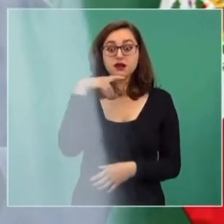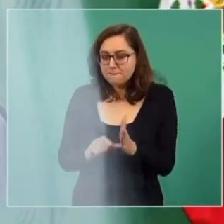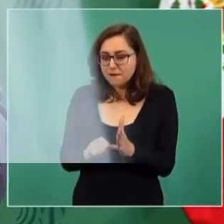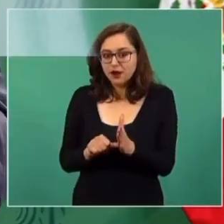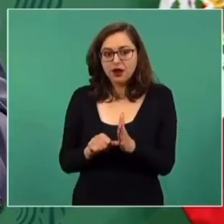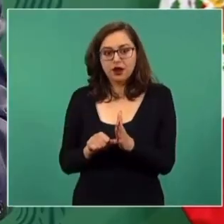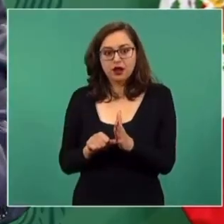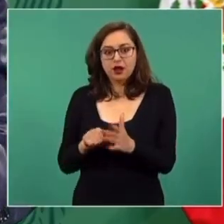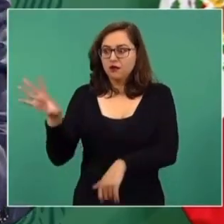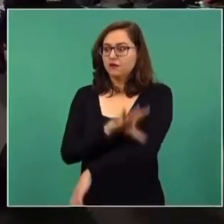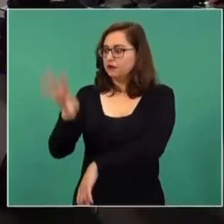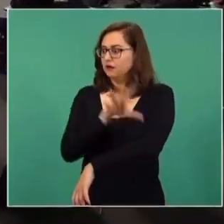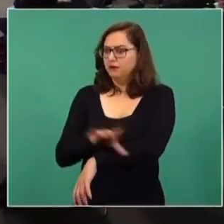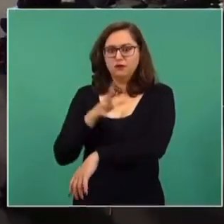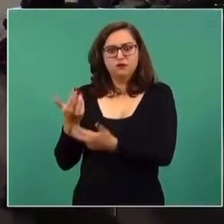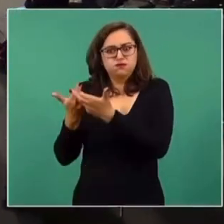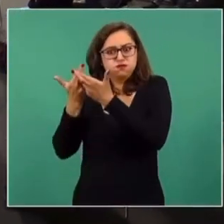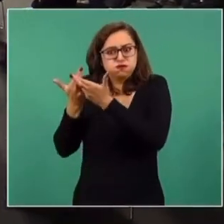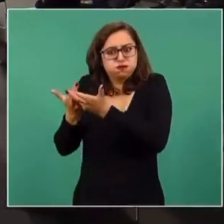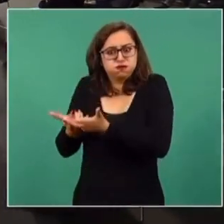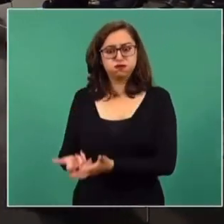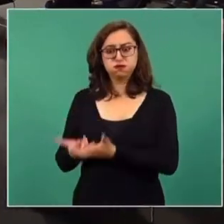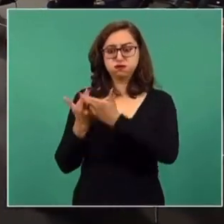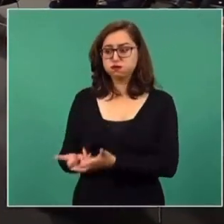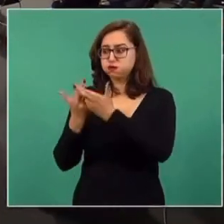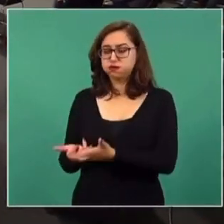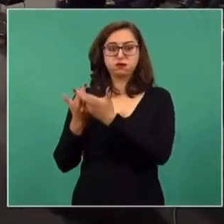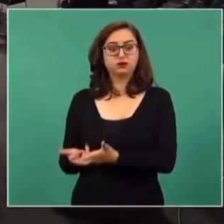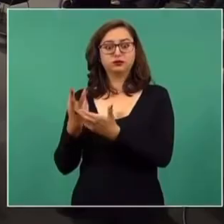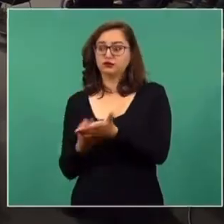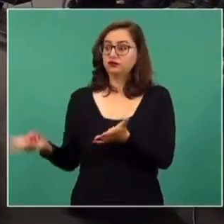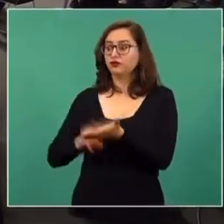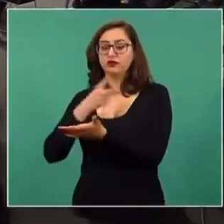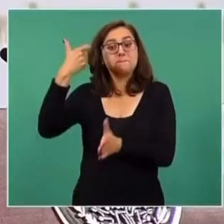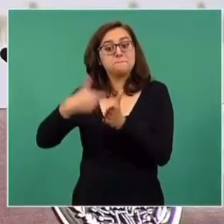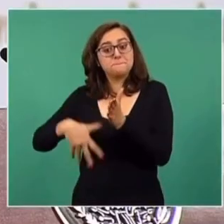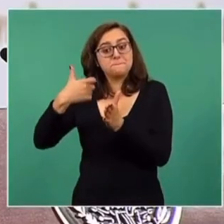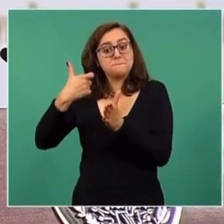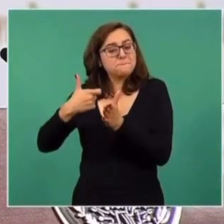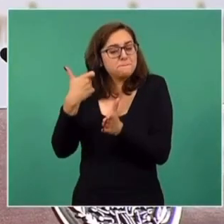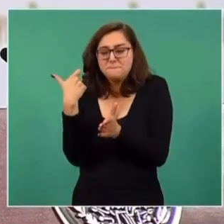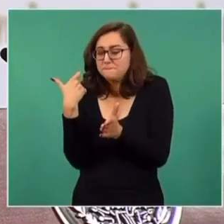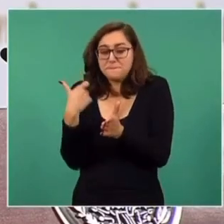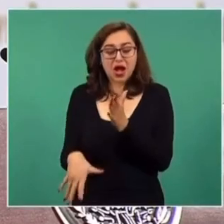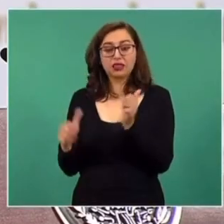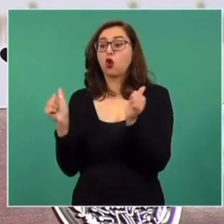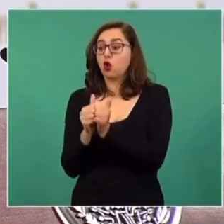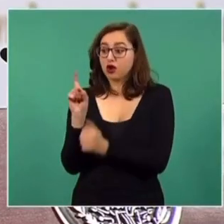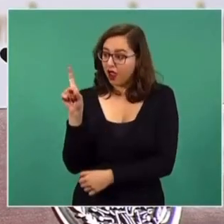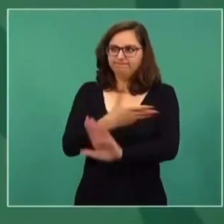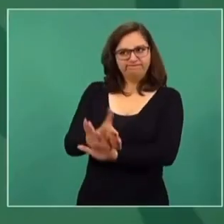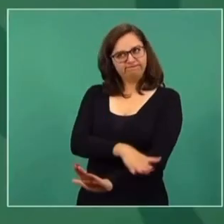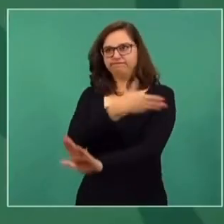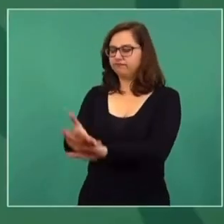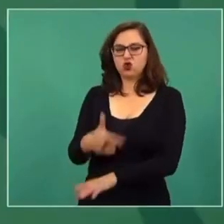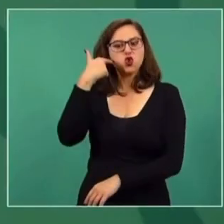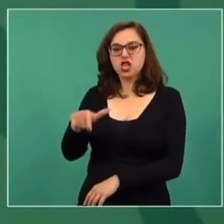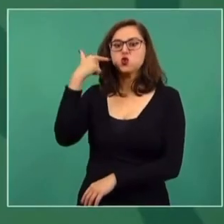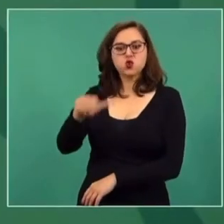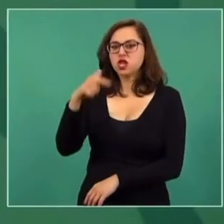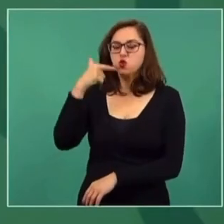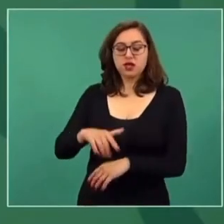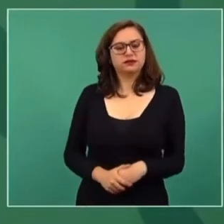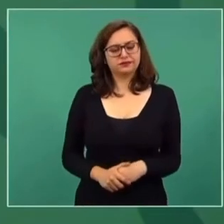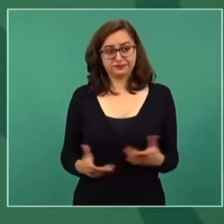esto lo puedo probar, la generación de energía eléctrica casi al 300%. La energía eléctrica más barata es la que se genera con agua. ¿En qué